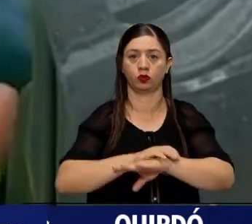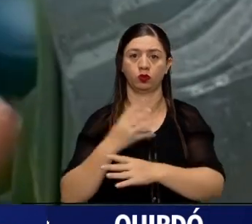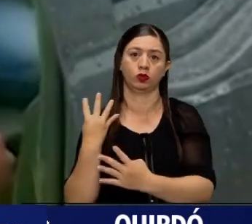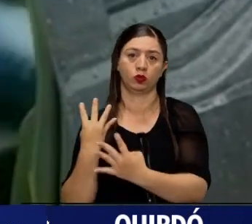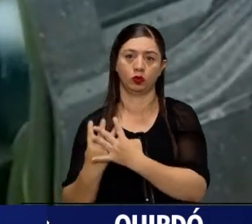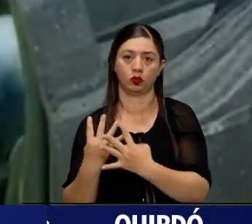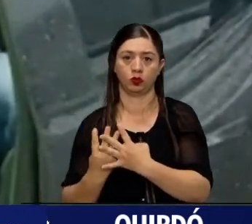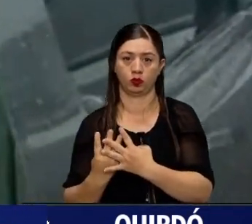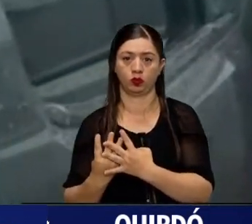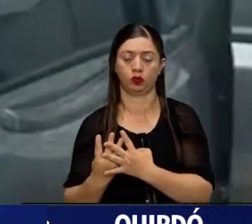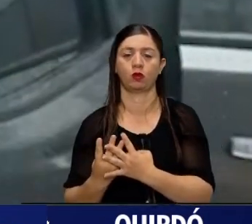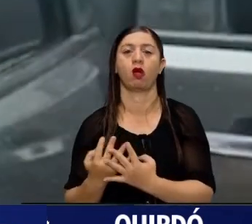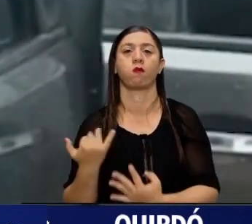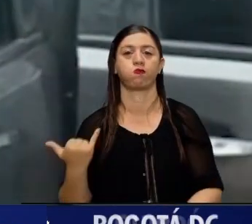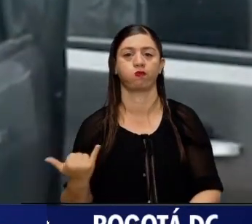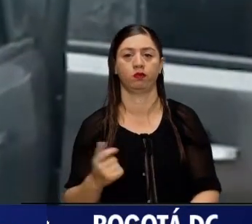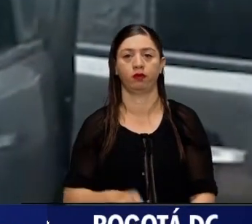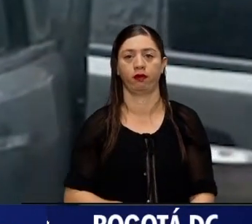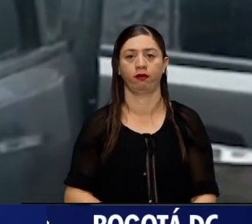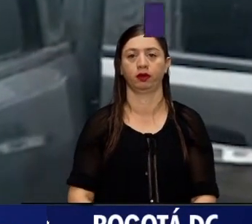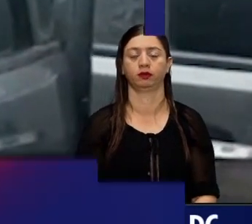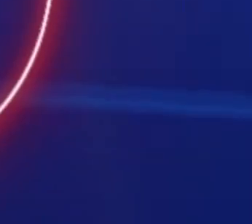en centro penitenciario